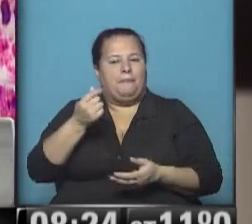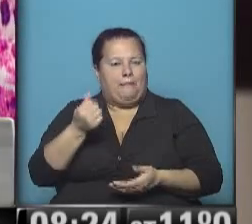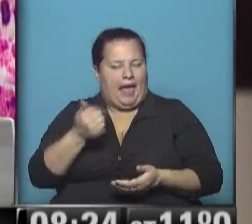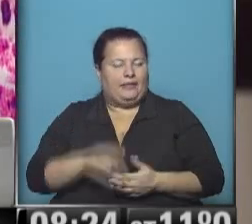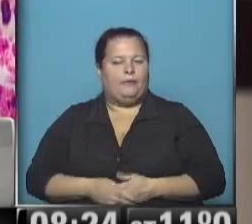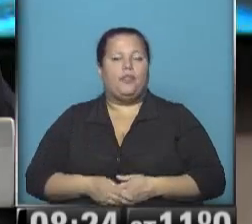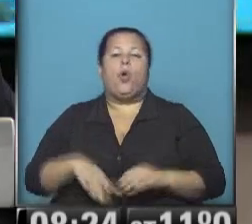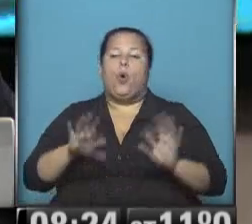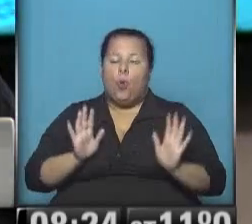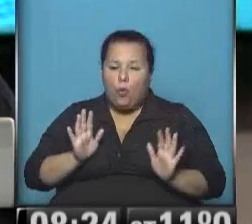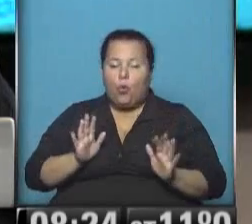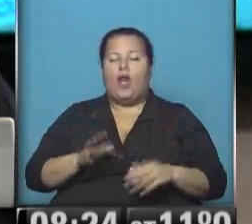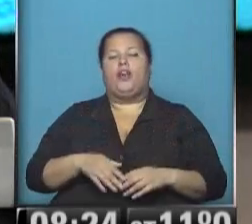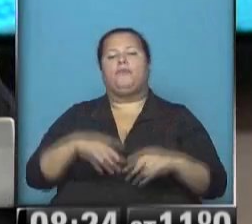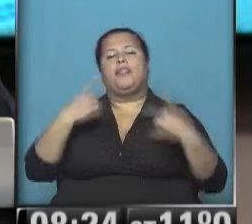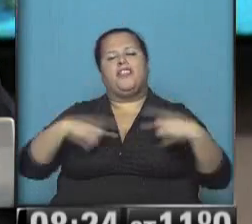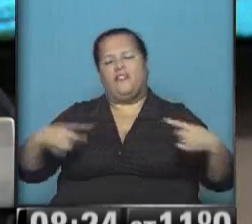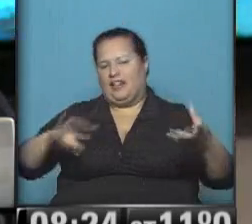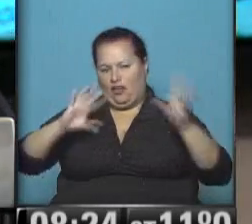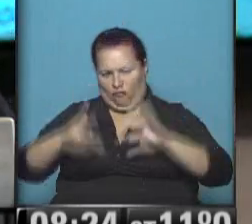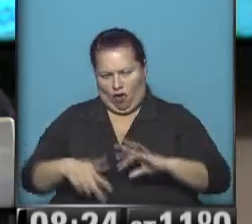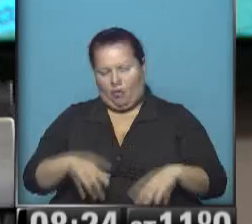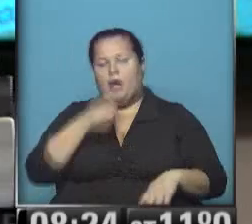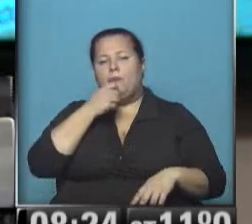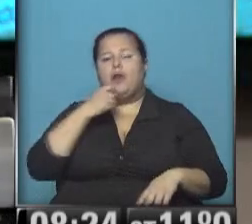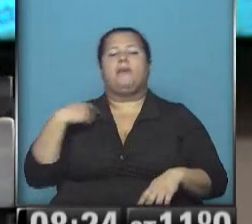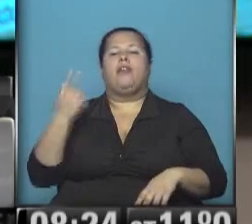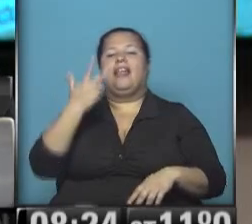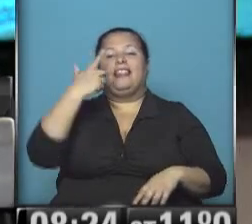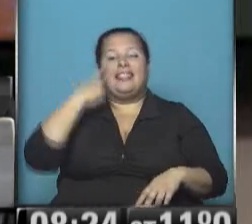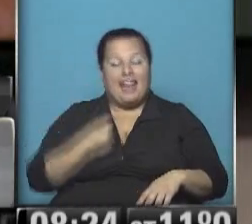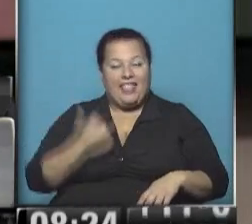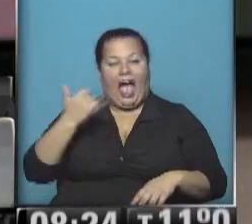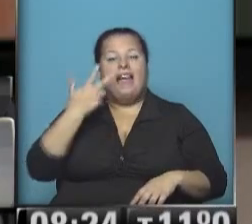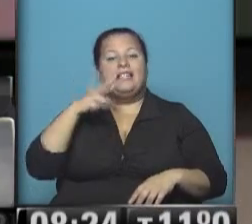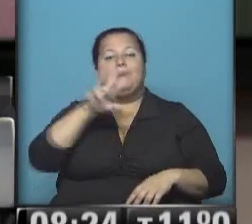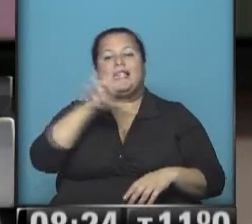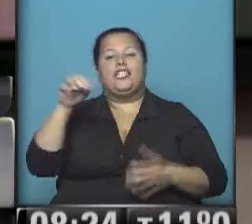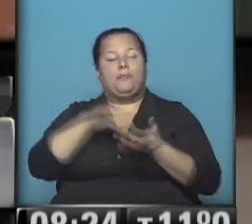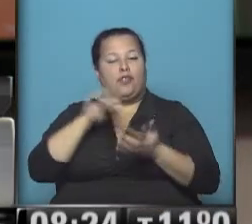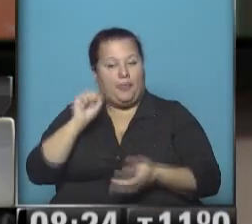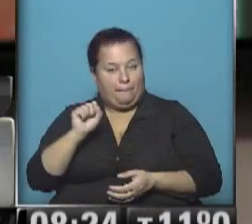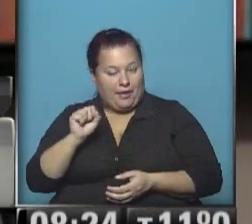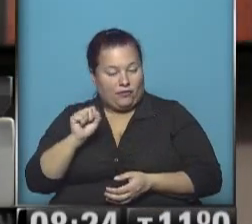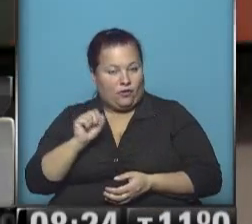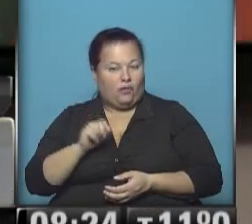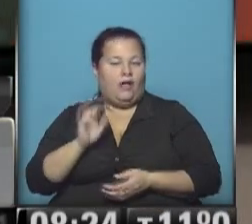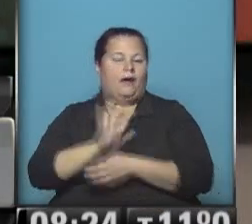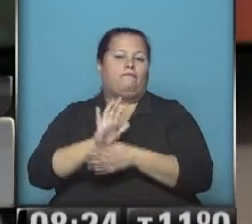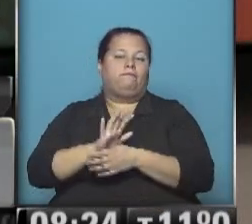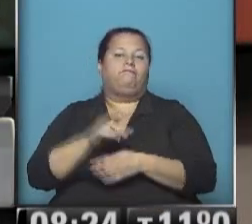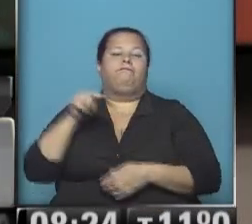el circuito bueno en diversos sentidos o sea si nosotros en tres días tenemos tres mil 300 millones de pesos nosotros